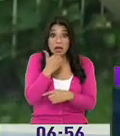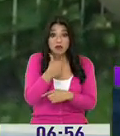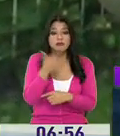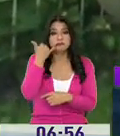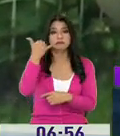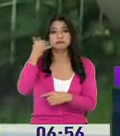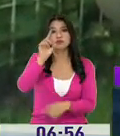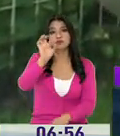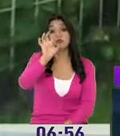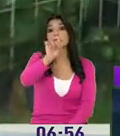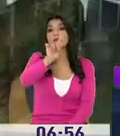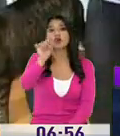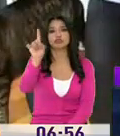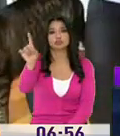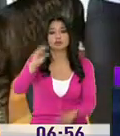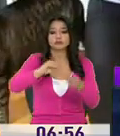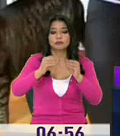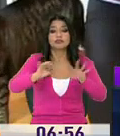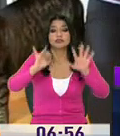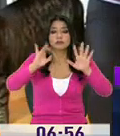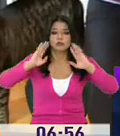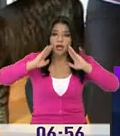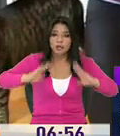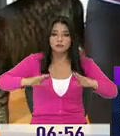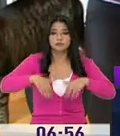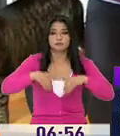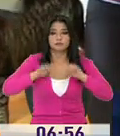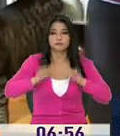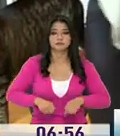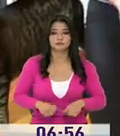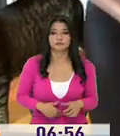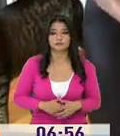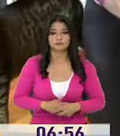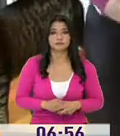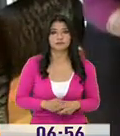una opción 7 para la atención pertinente informó marilyn jaramillo